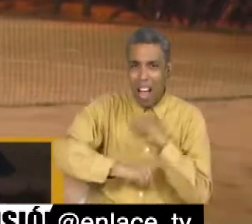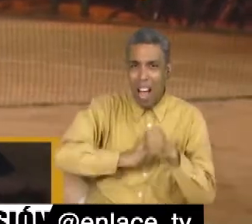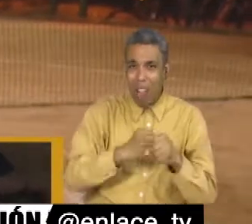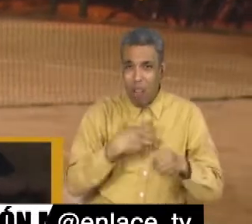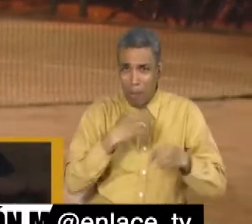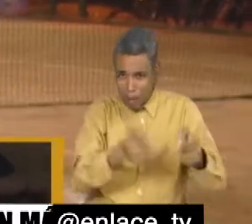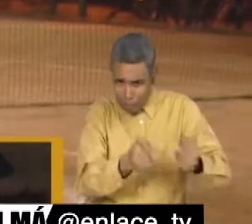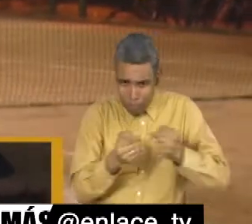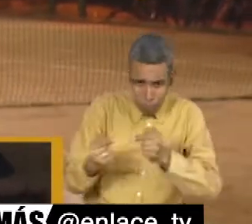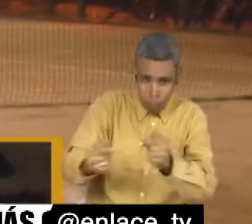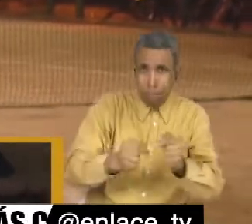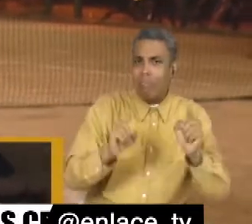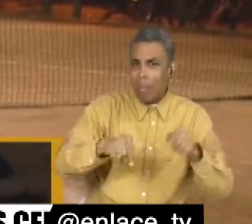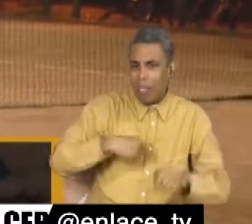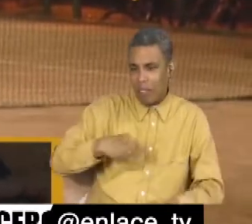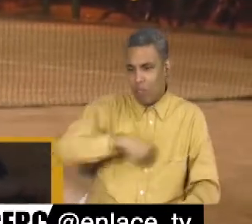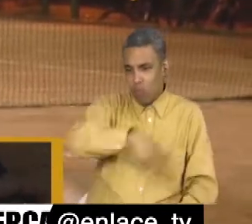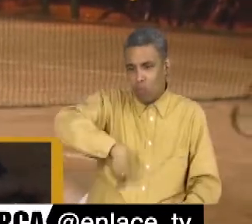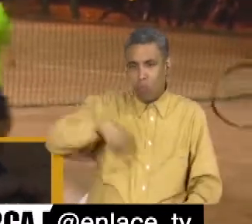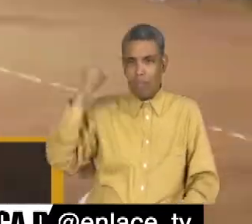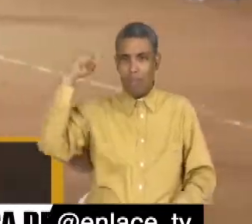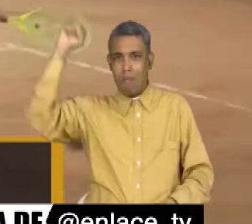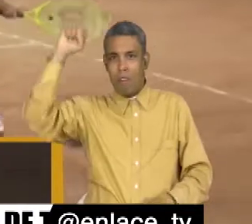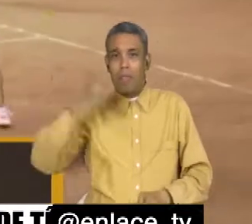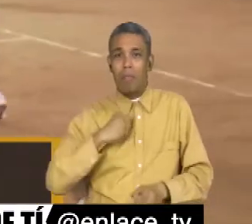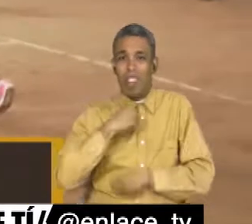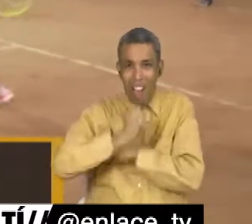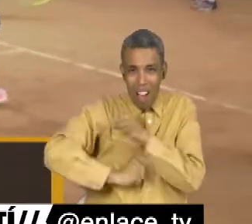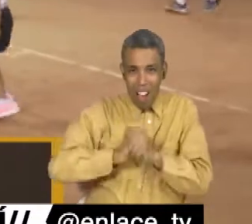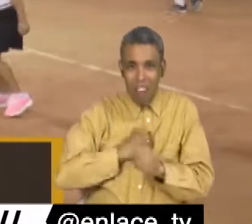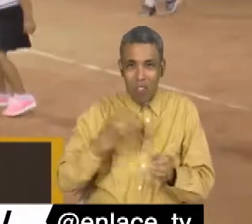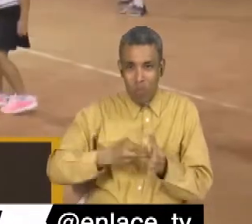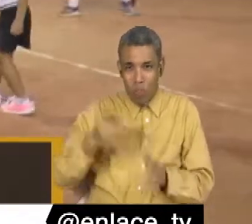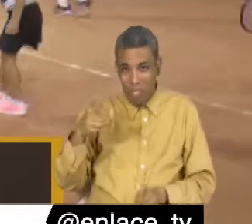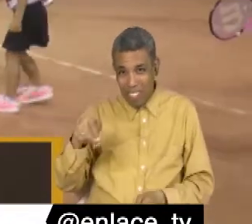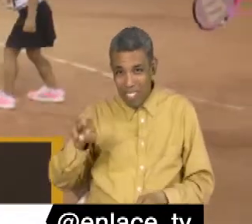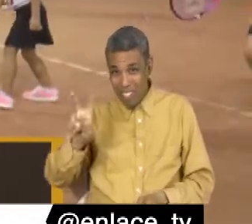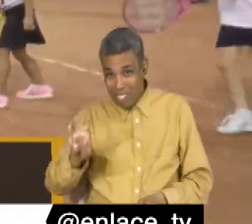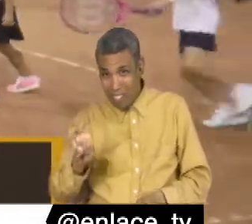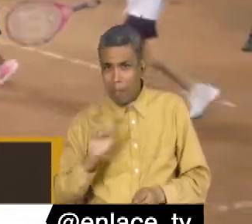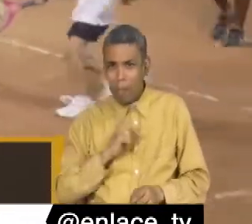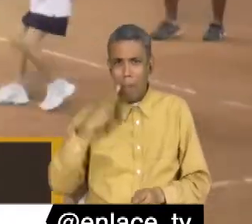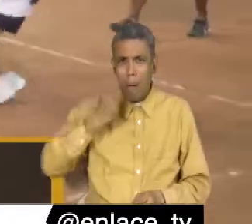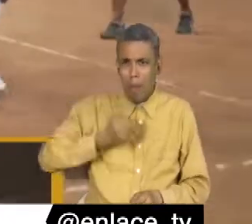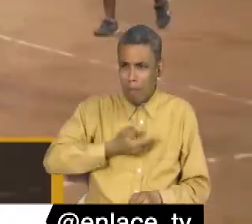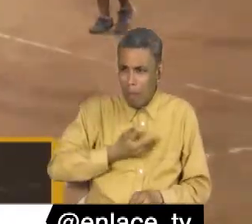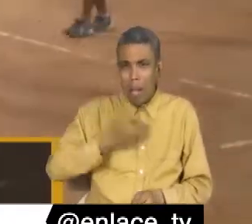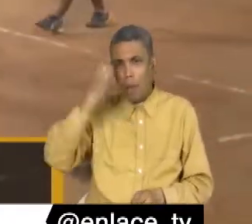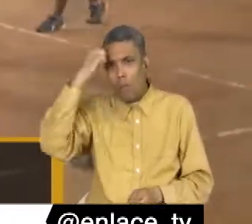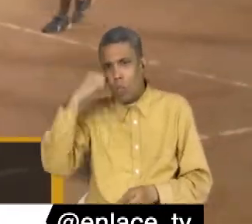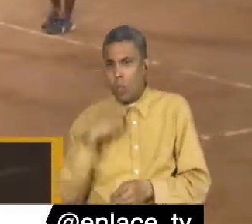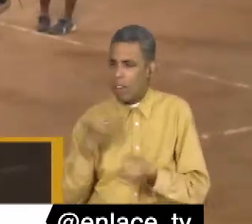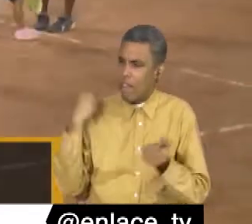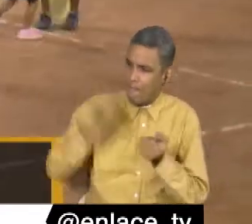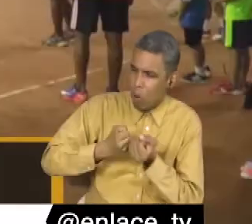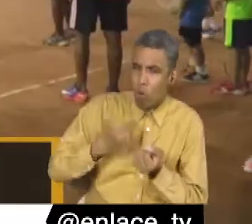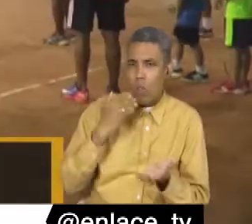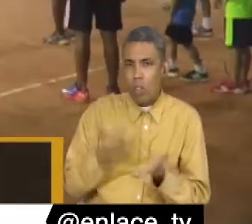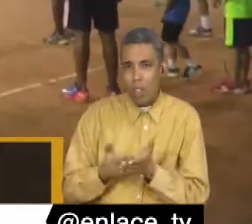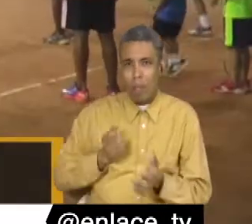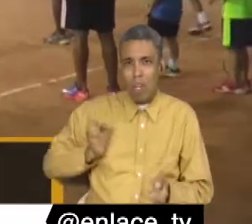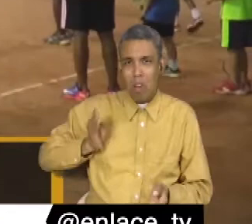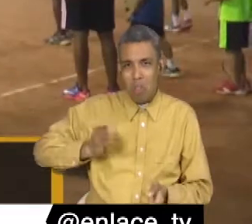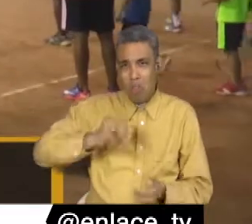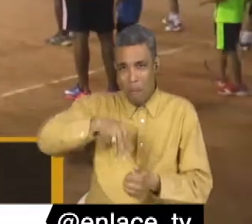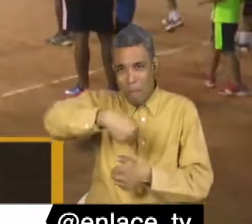un proceso que iniciamos este año con todos aquí a trabajar en equipo, con los papitos, la confianza que nos ha brindado nuestro Club Miramar.